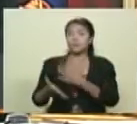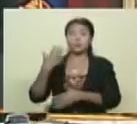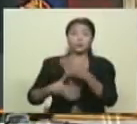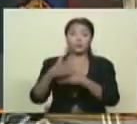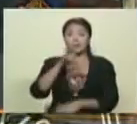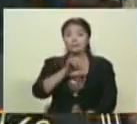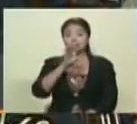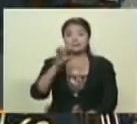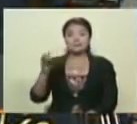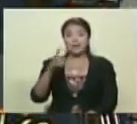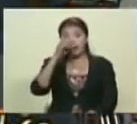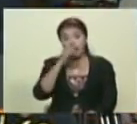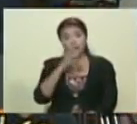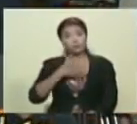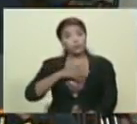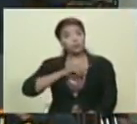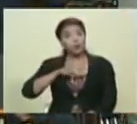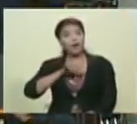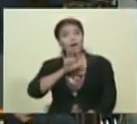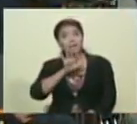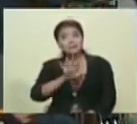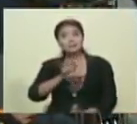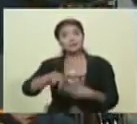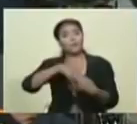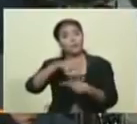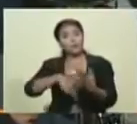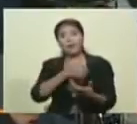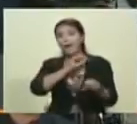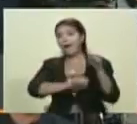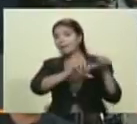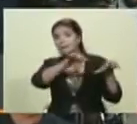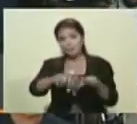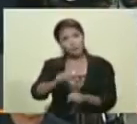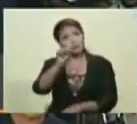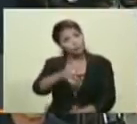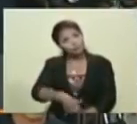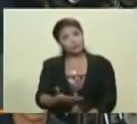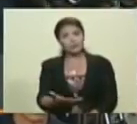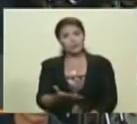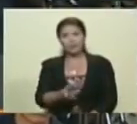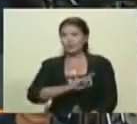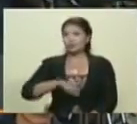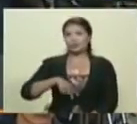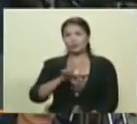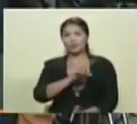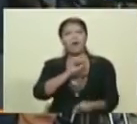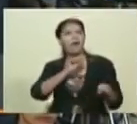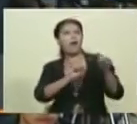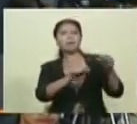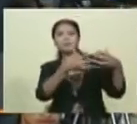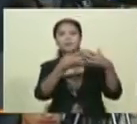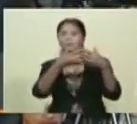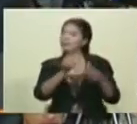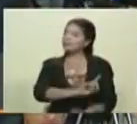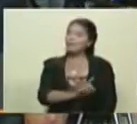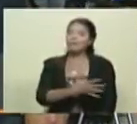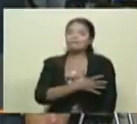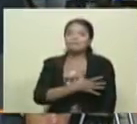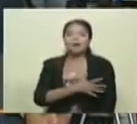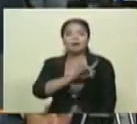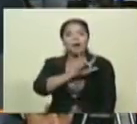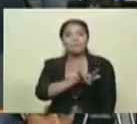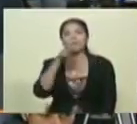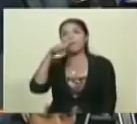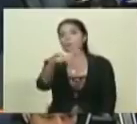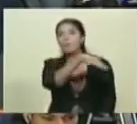revolución bolchevique. Somos así, somos revolucionarios, antiimperialistas, claro que sí. No somos antiestadounidenses, no. Amamos al pueblo de